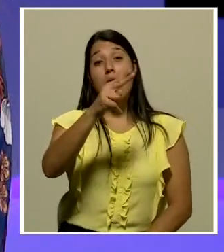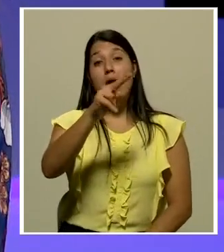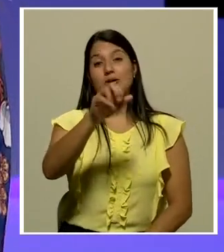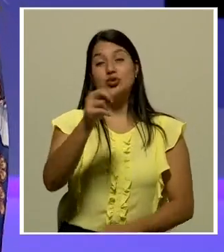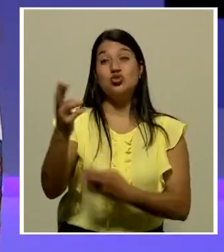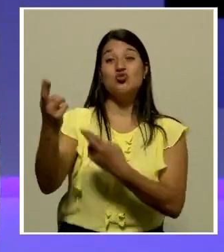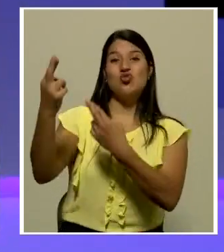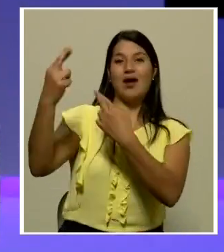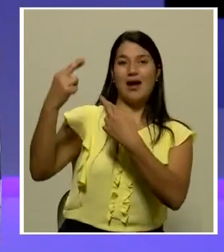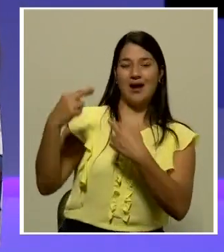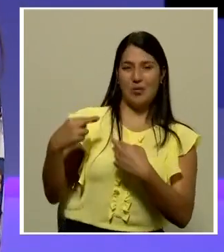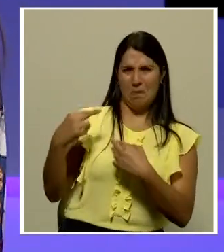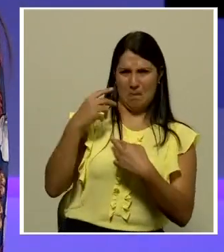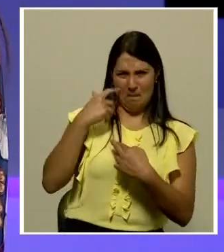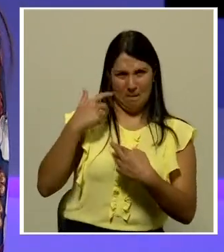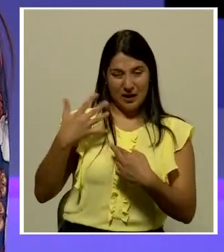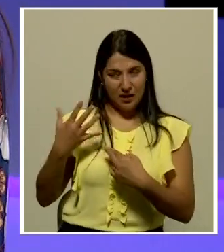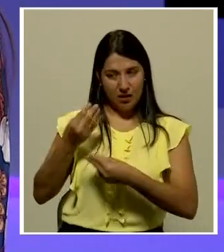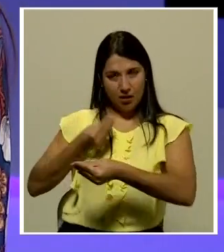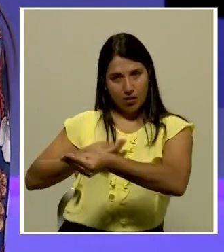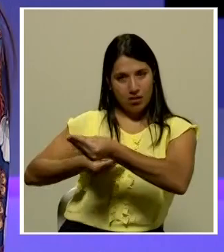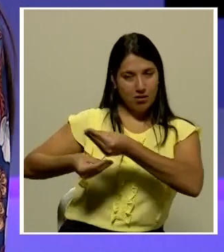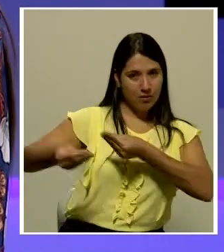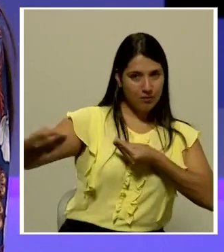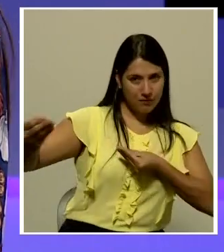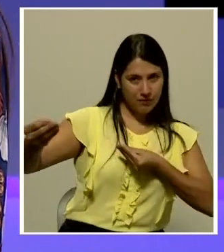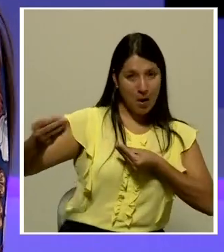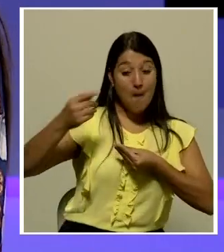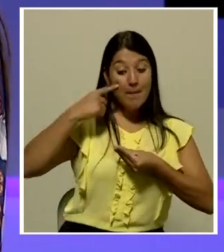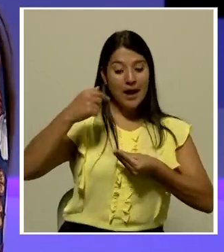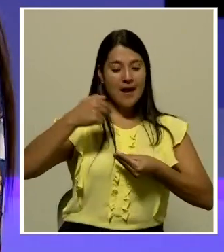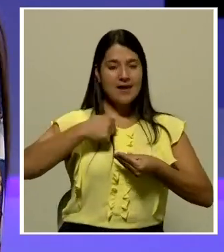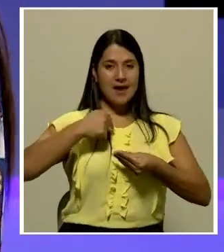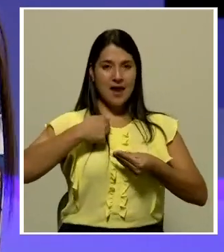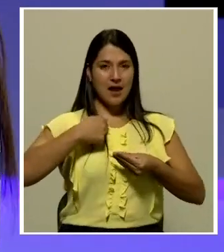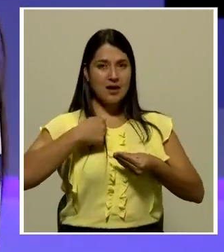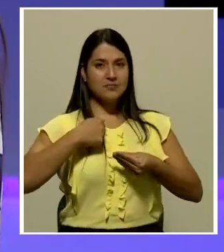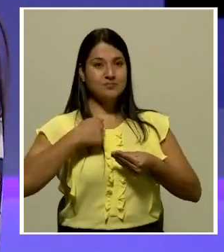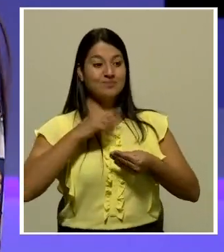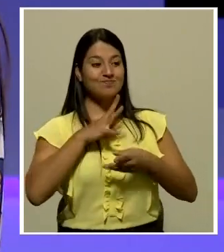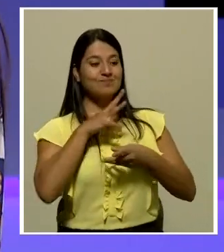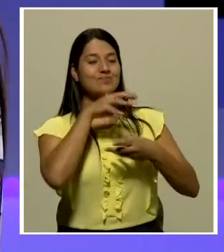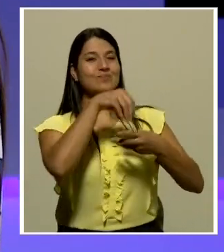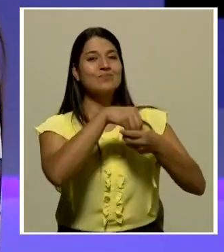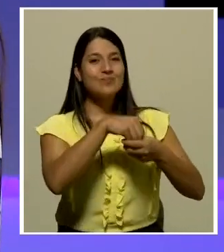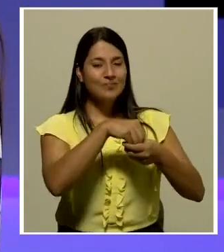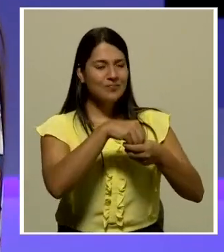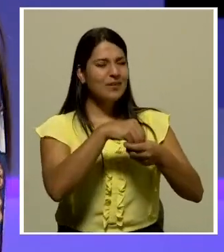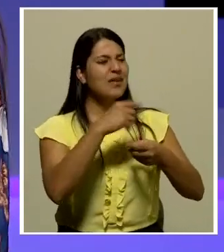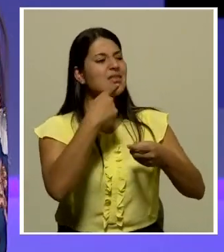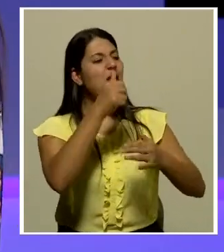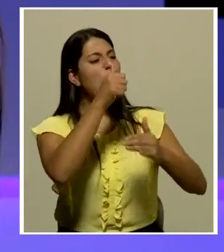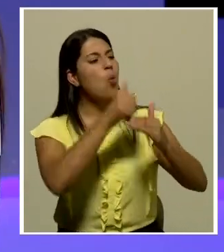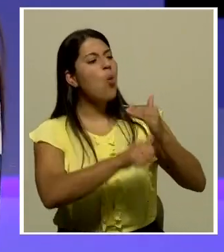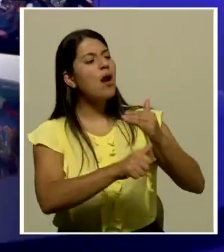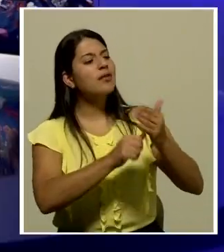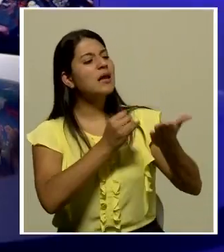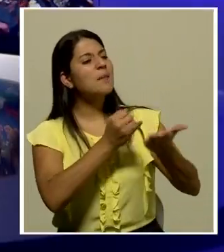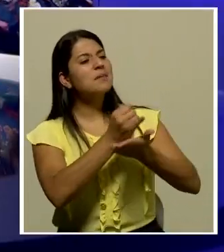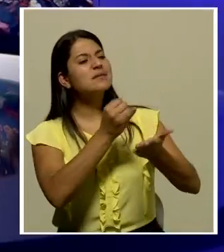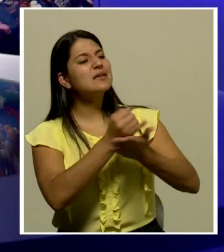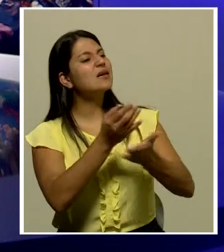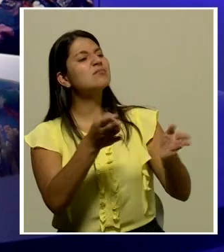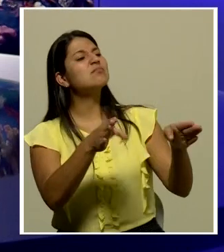de la Fiscalía, participar en la desestimación de los casos que estaban relacionados con Juan Carlos Bolaños. Pero bueno, eso tiene